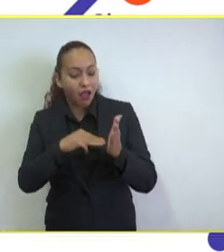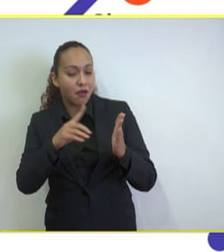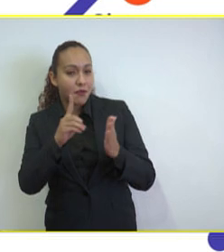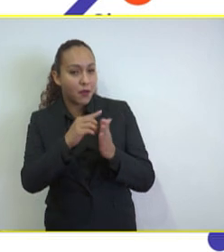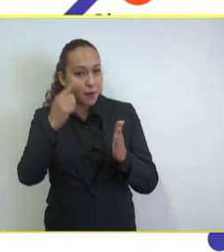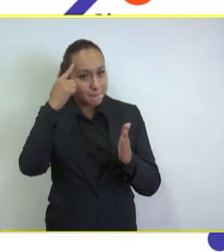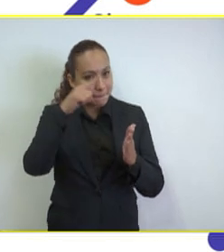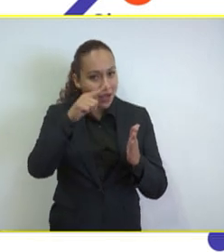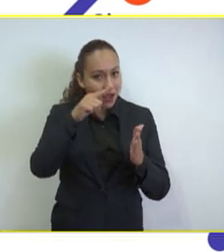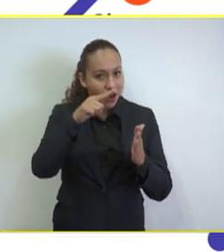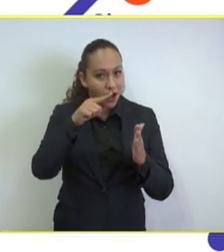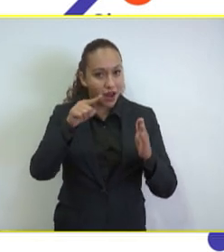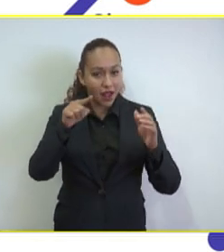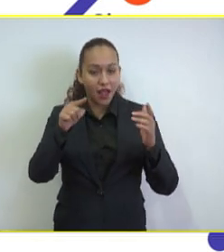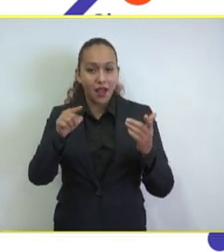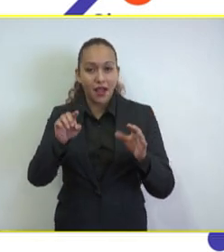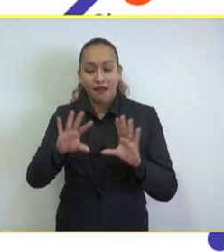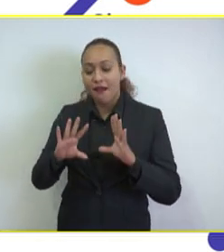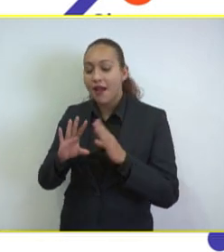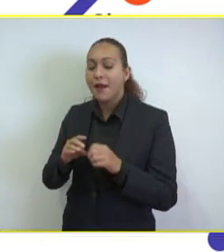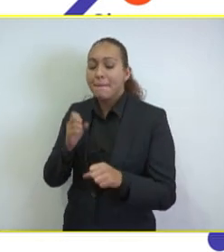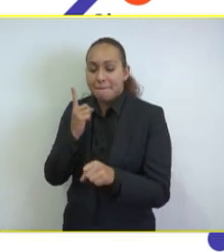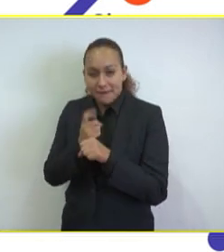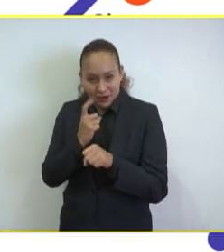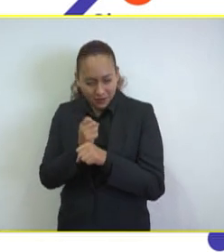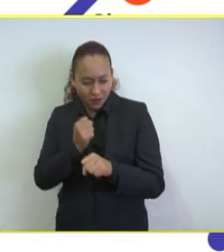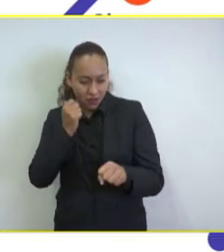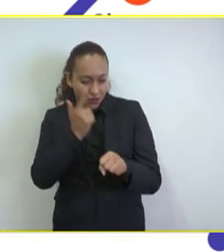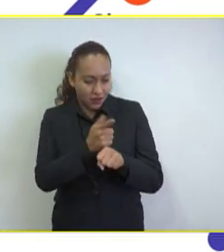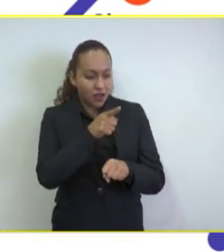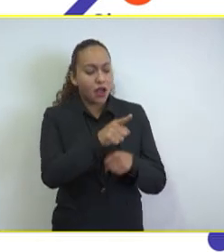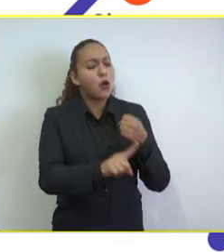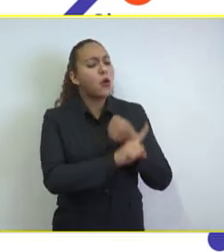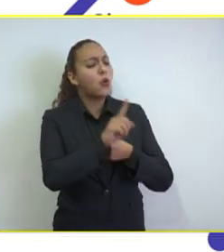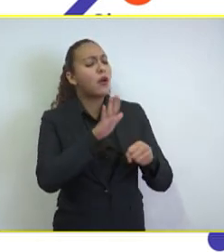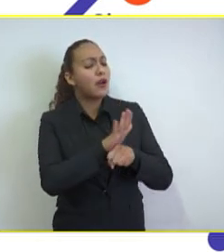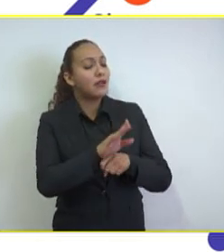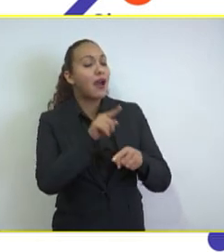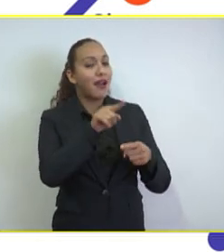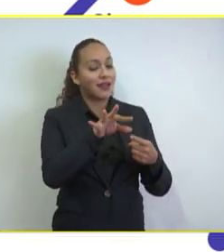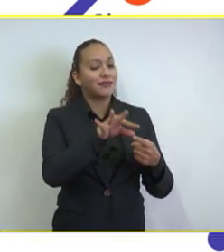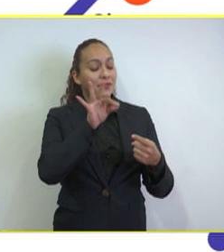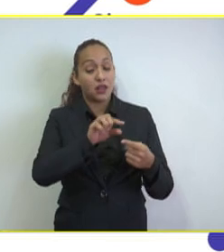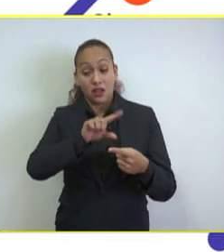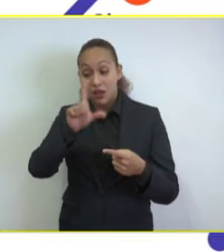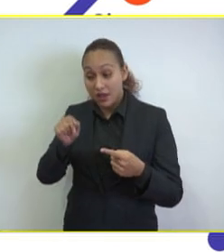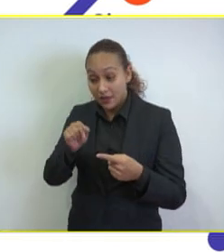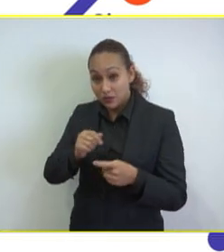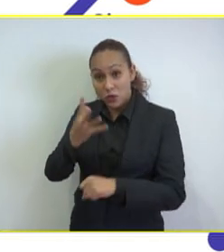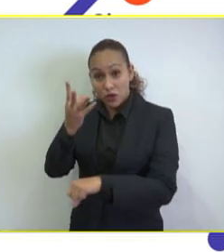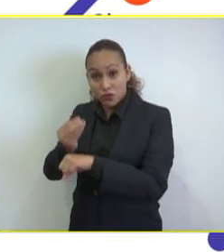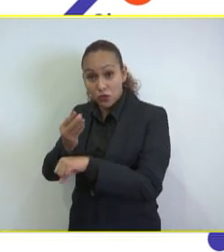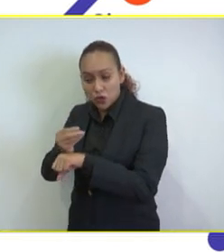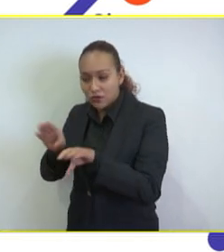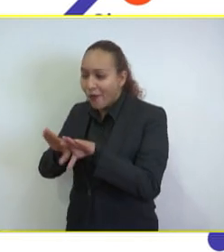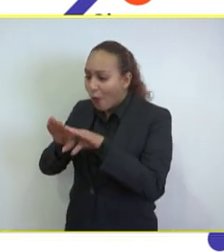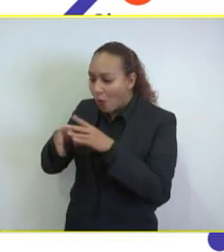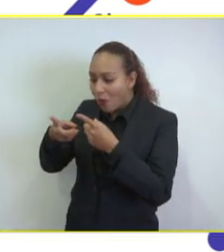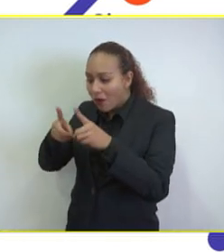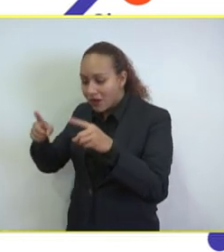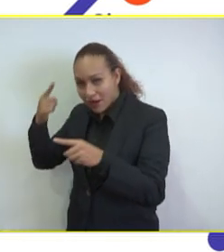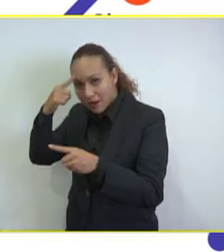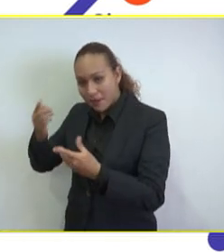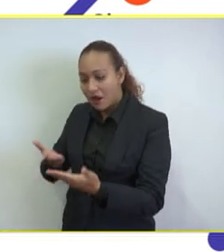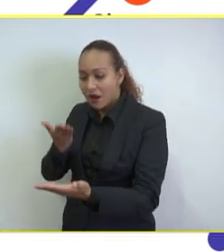primero descubrimos la problemática, después la definimos en el sistema problema para dar paso al desarrollo de propuestas y a la